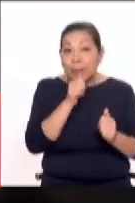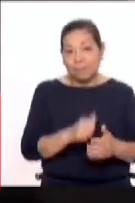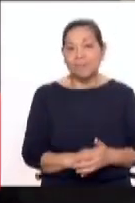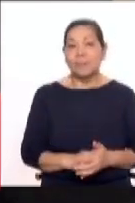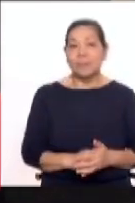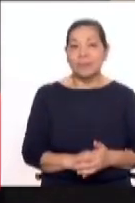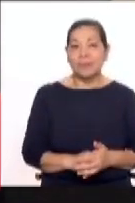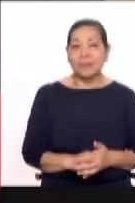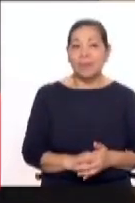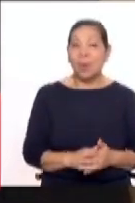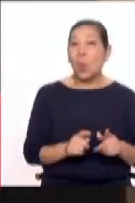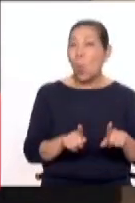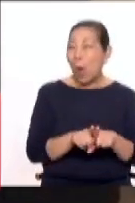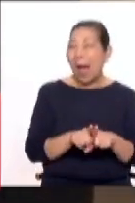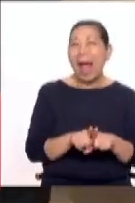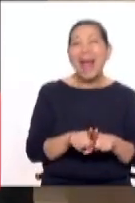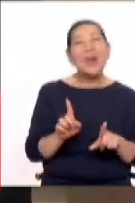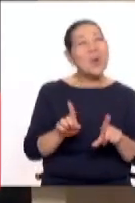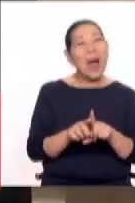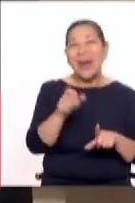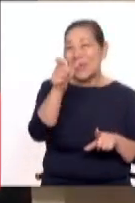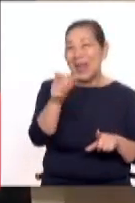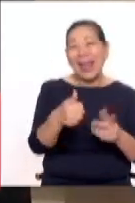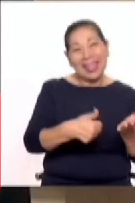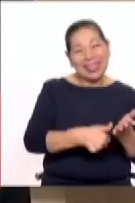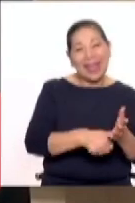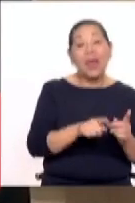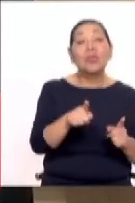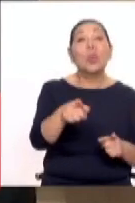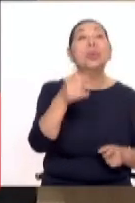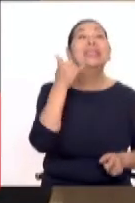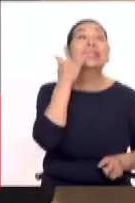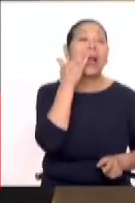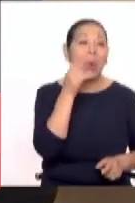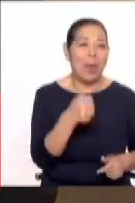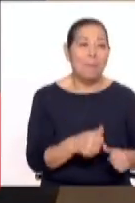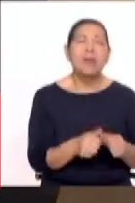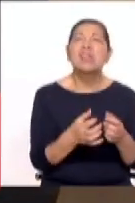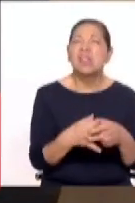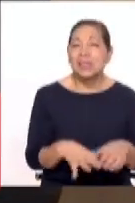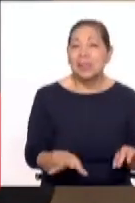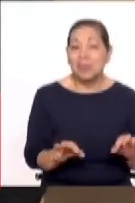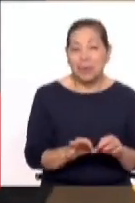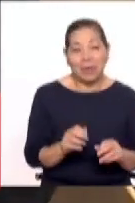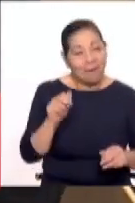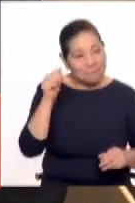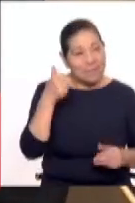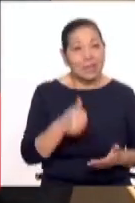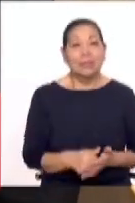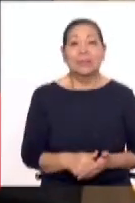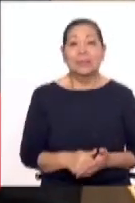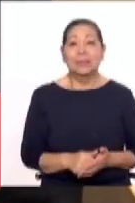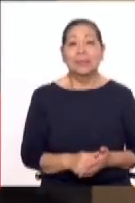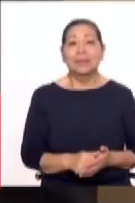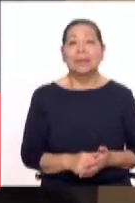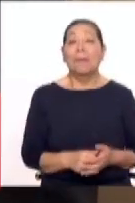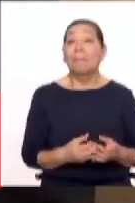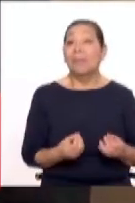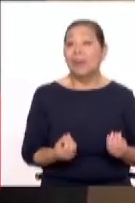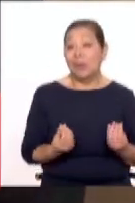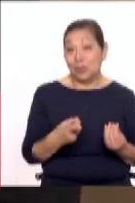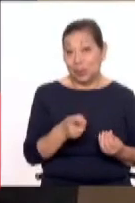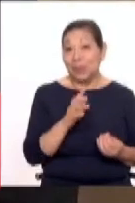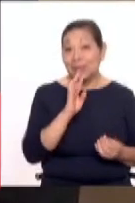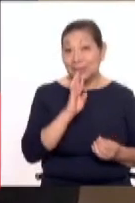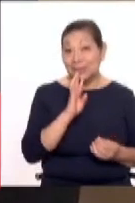Es decir, es como el DNI de toda persona, pero este es en el caso del celular. ¿Por qué es importante guardarlo? ¿De qué nos va a servir esto? Bueno, como